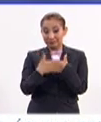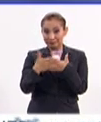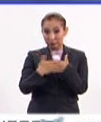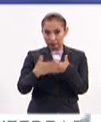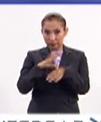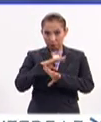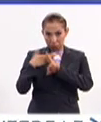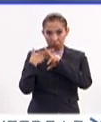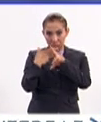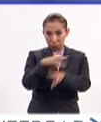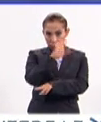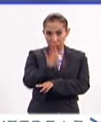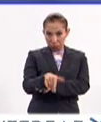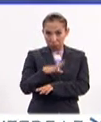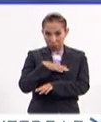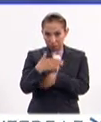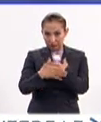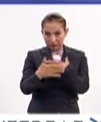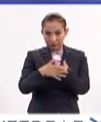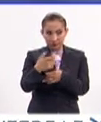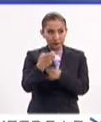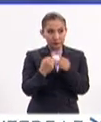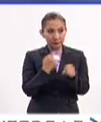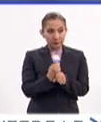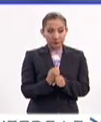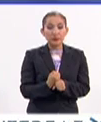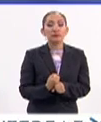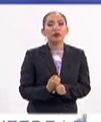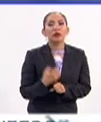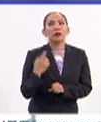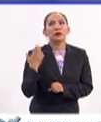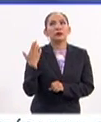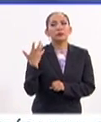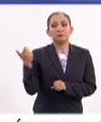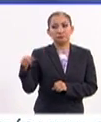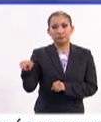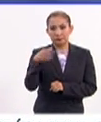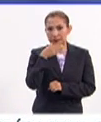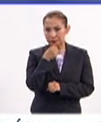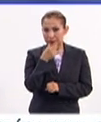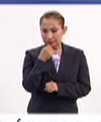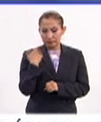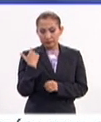aniversario de su fallecimiento este año, hace